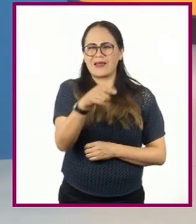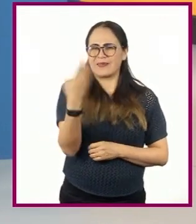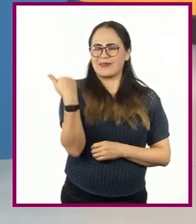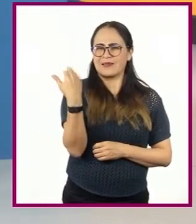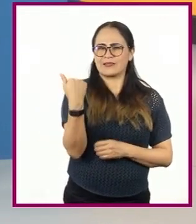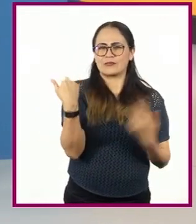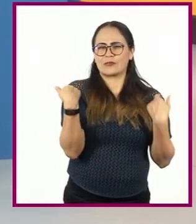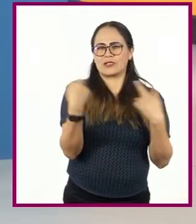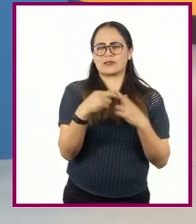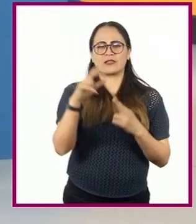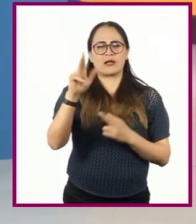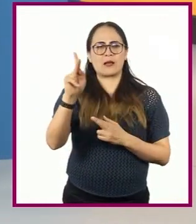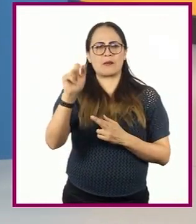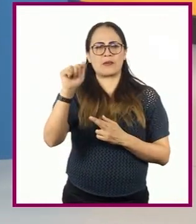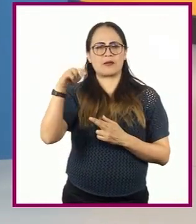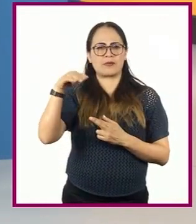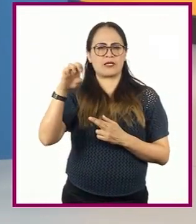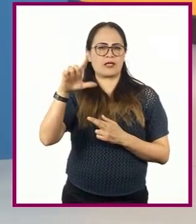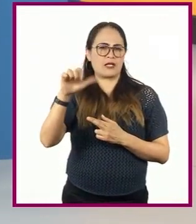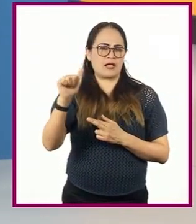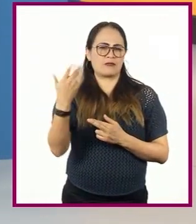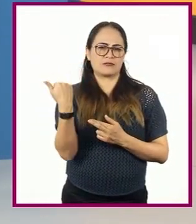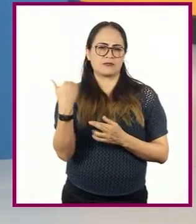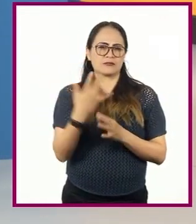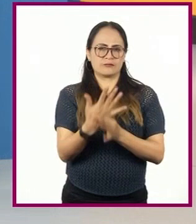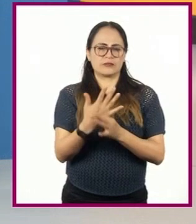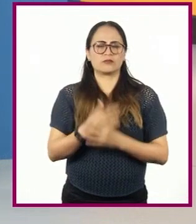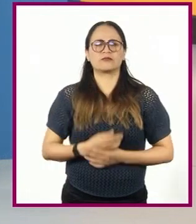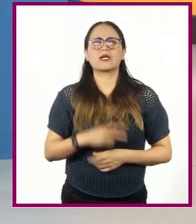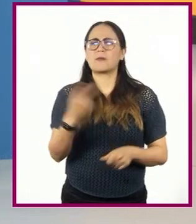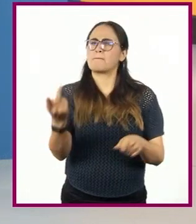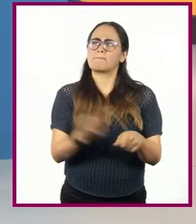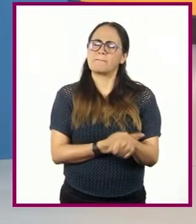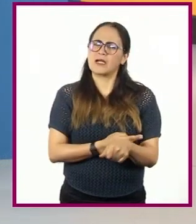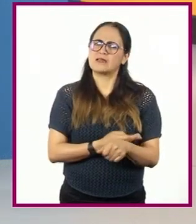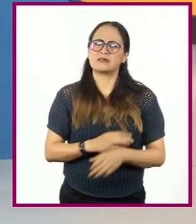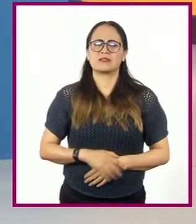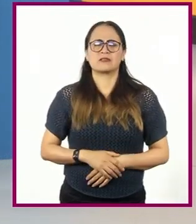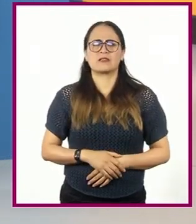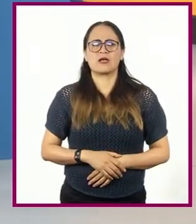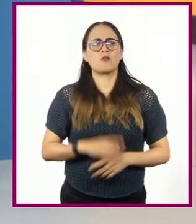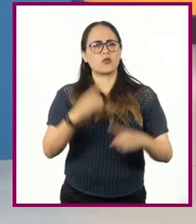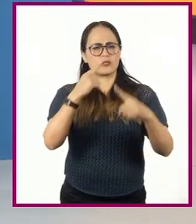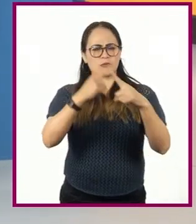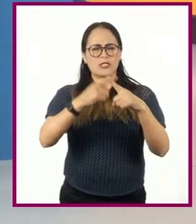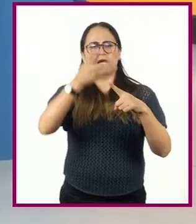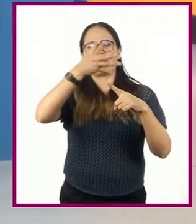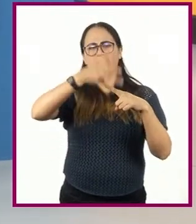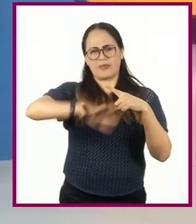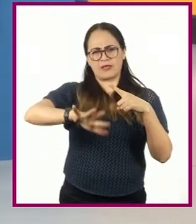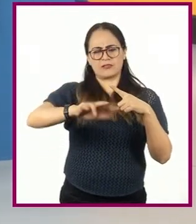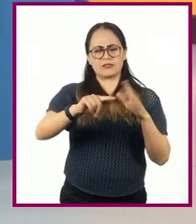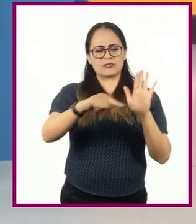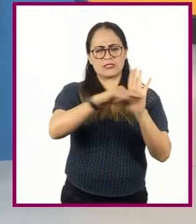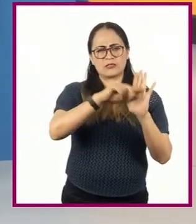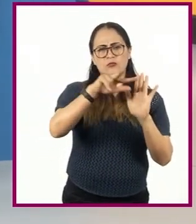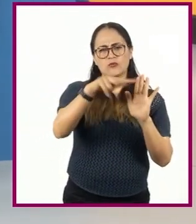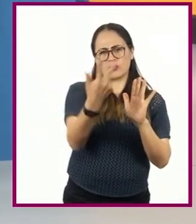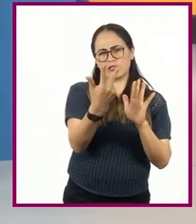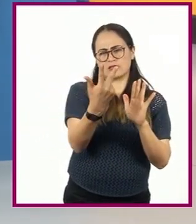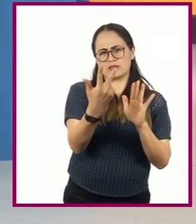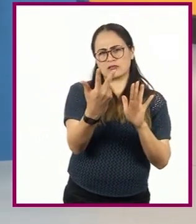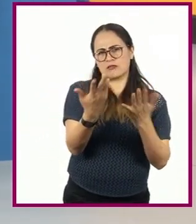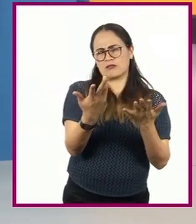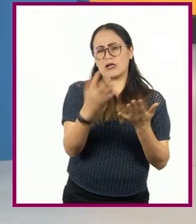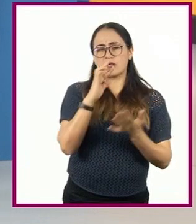Pamela. ¿Qué sucede con el resultado? Si se multiplica por 10 a 13 negativo, ¿se obtiene